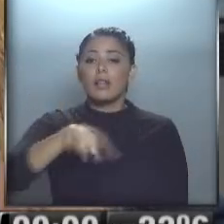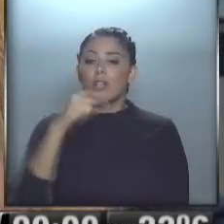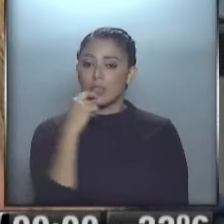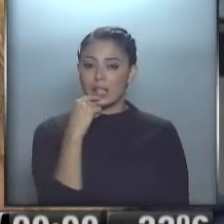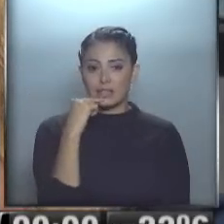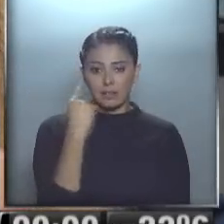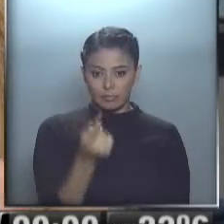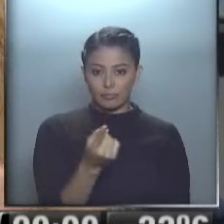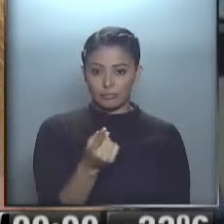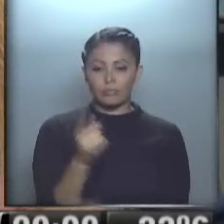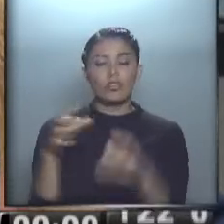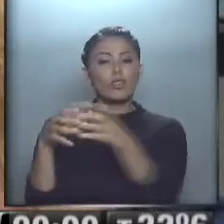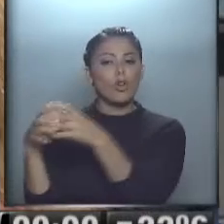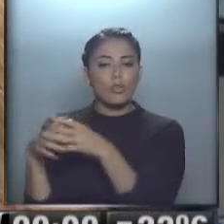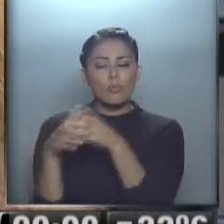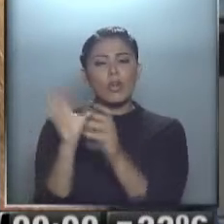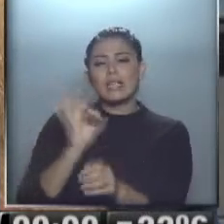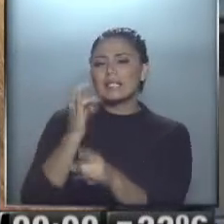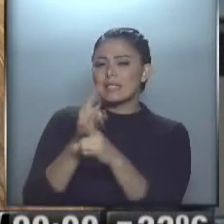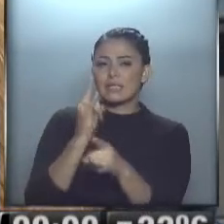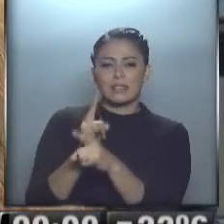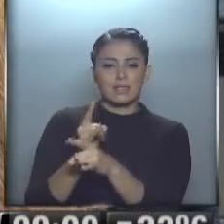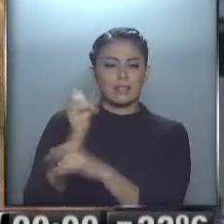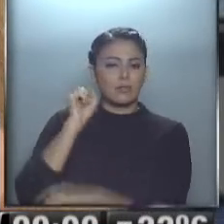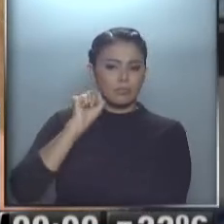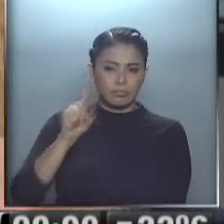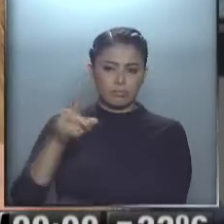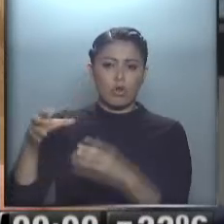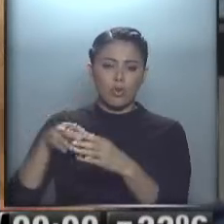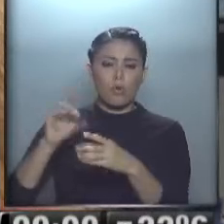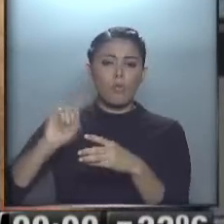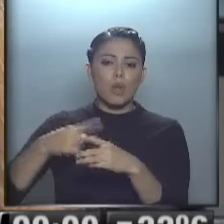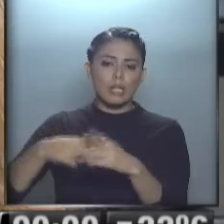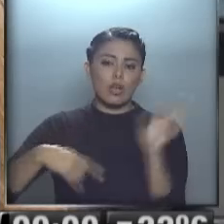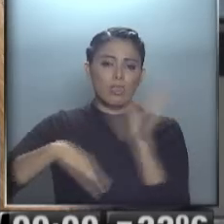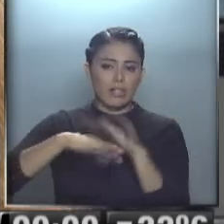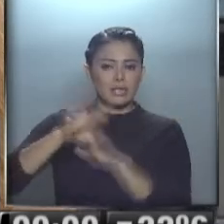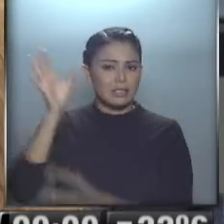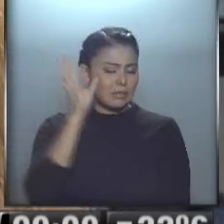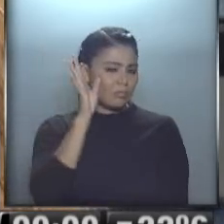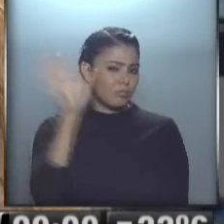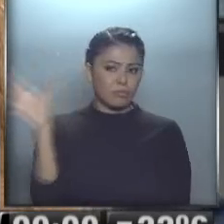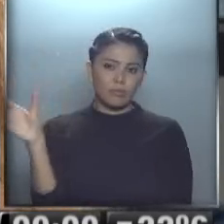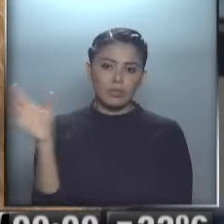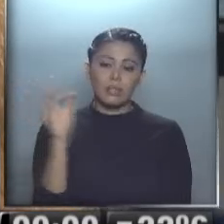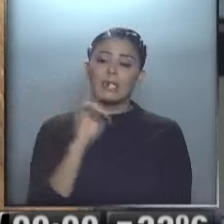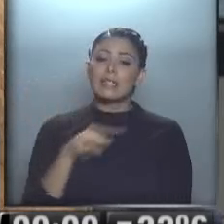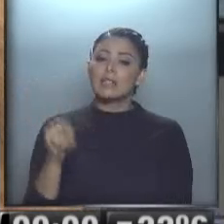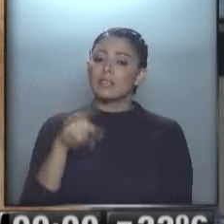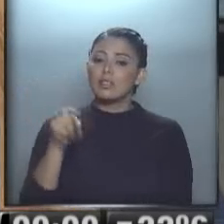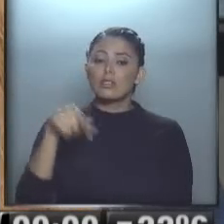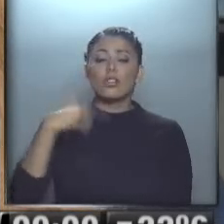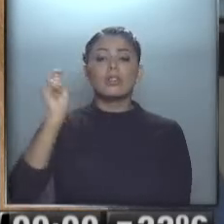que son los sectores que históricamente pertenecen a la ultraderecha o a la derecha venezolana y que están siendo